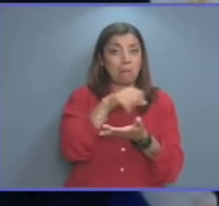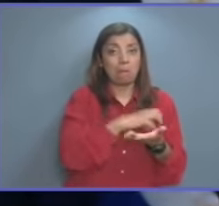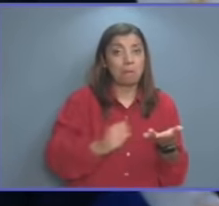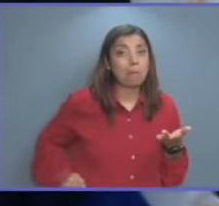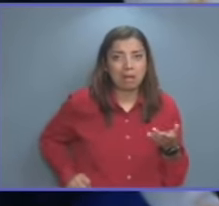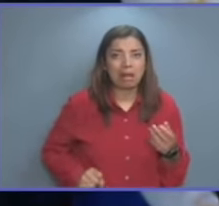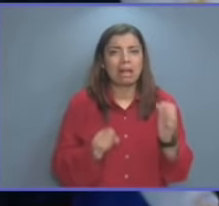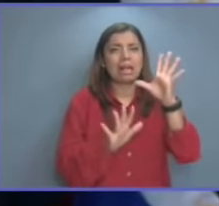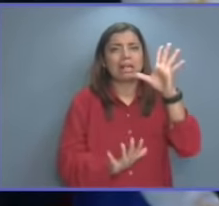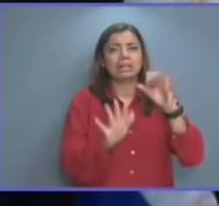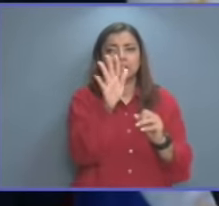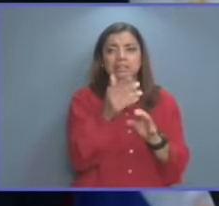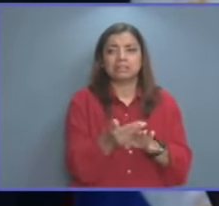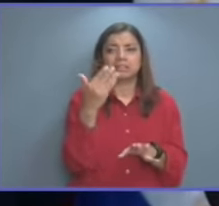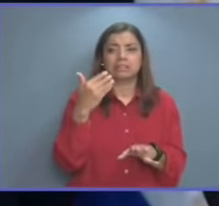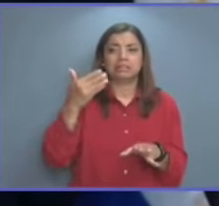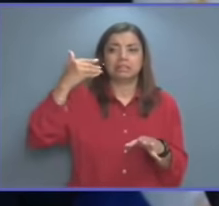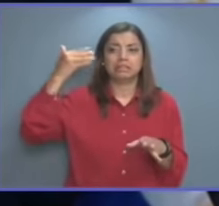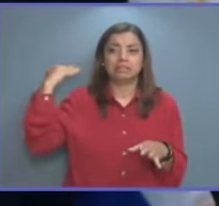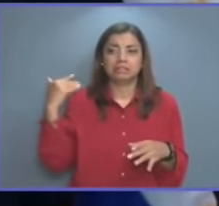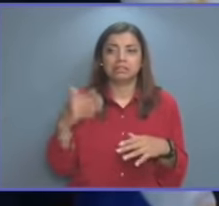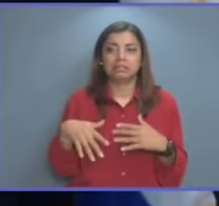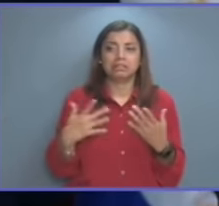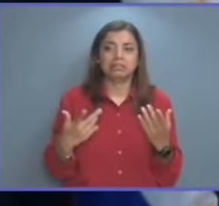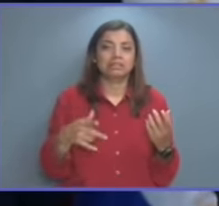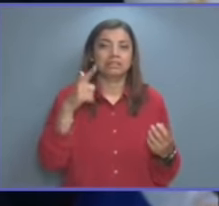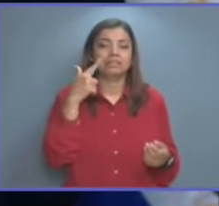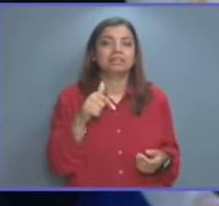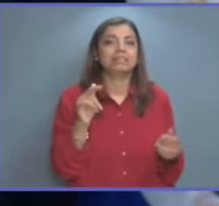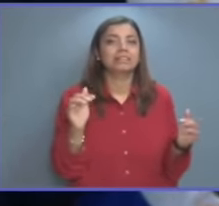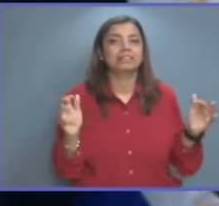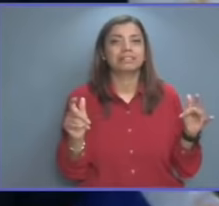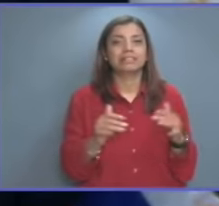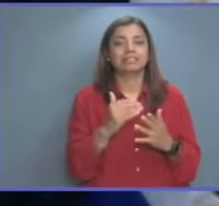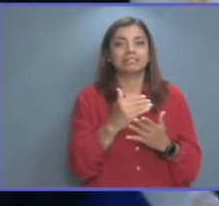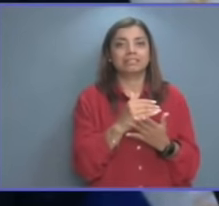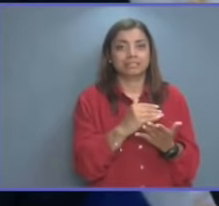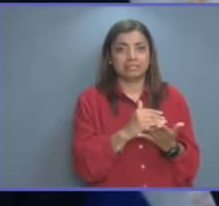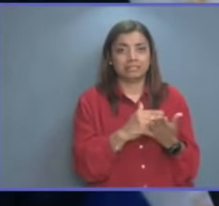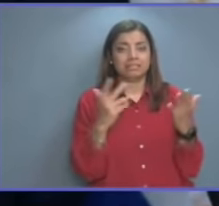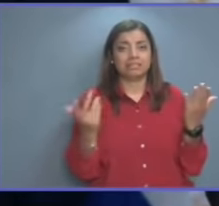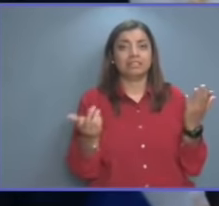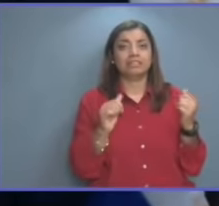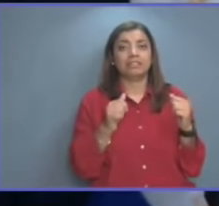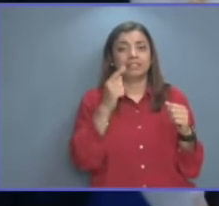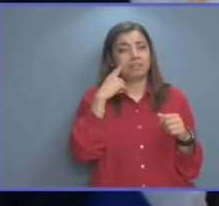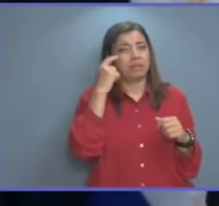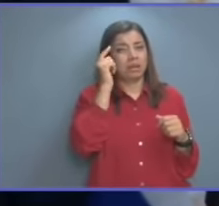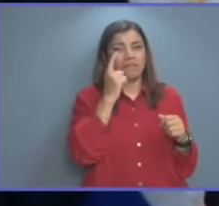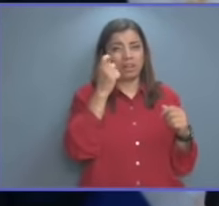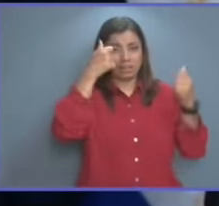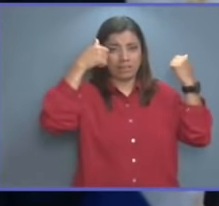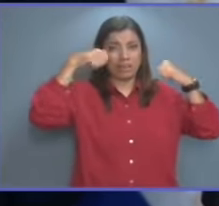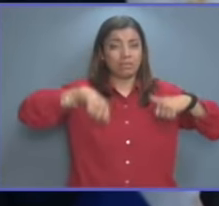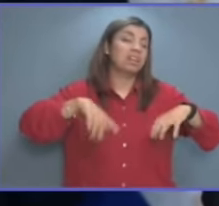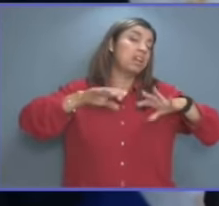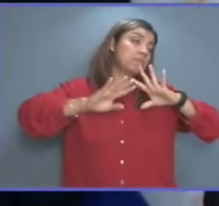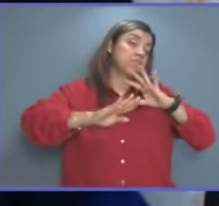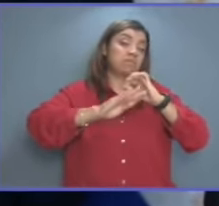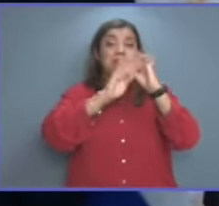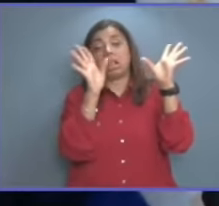años con esa ley en donde fueron reuniones tras reuniones y nunca se pusieron de acuerdo era obvio tenían visiones diferentes